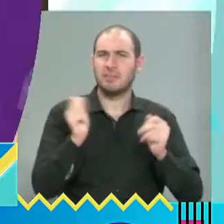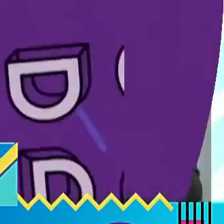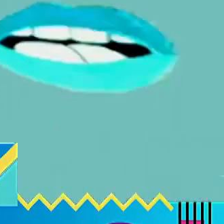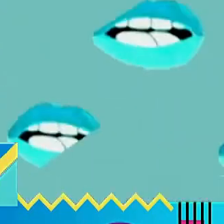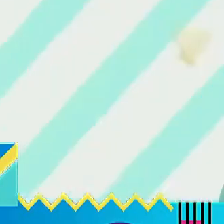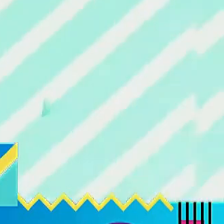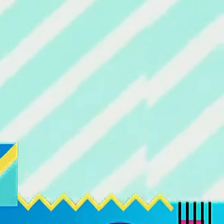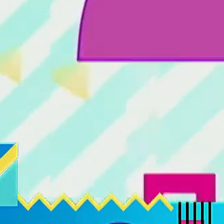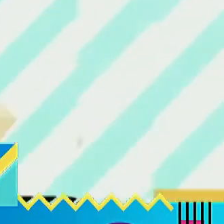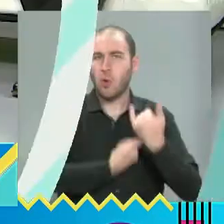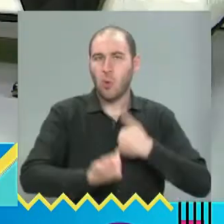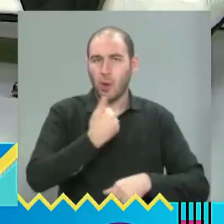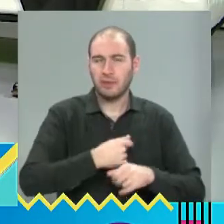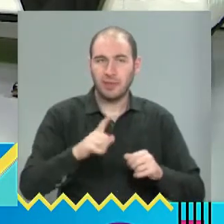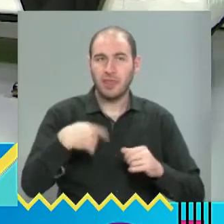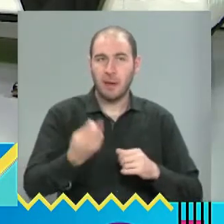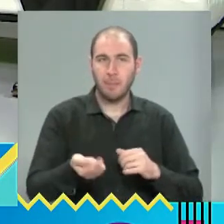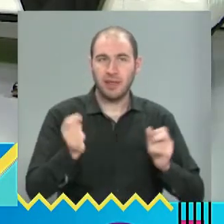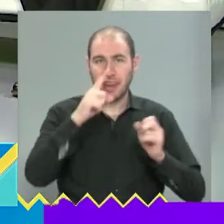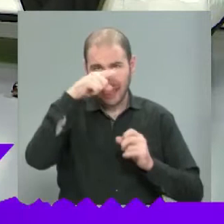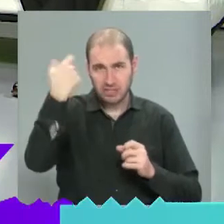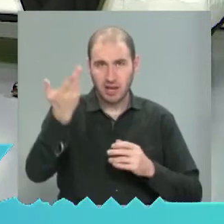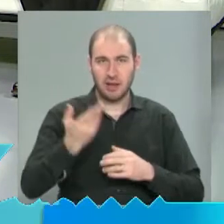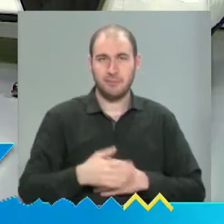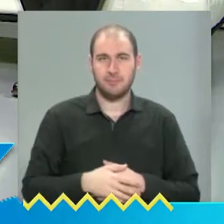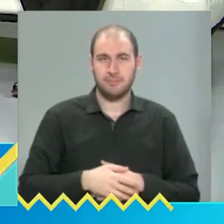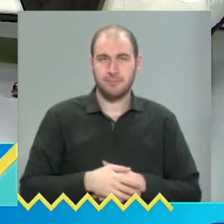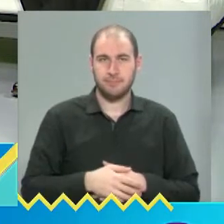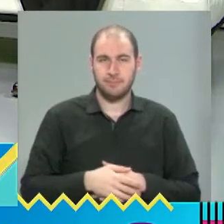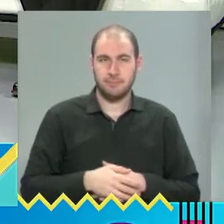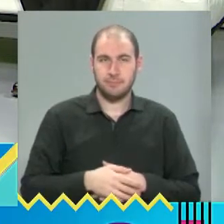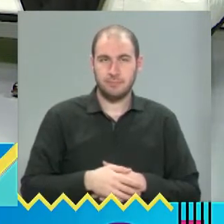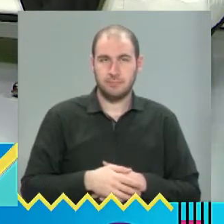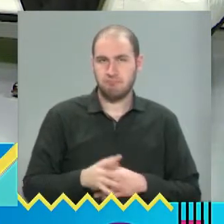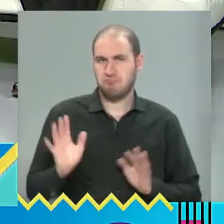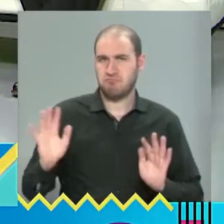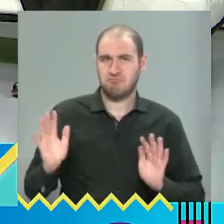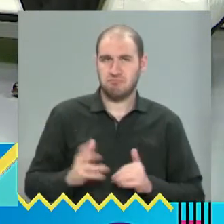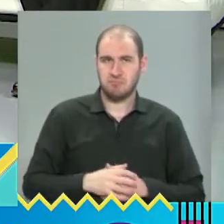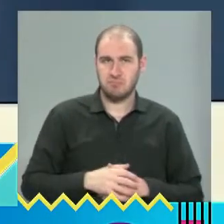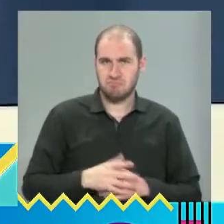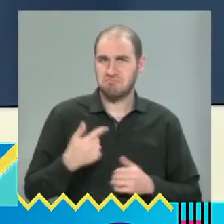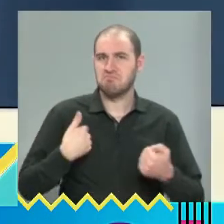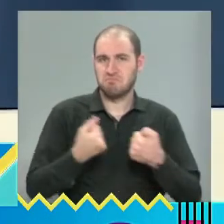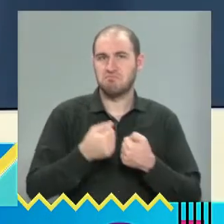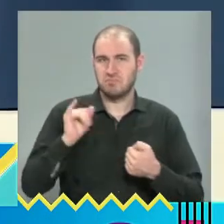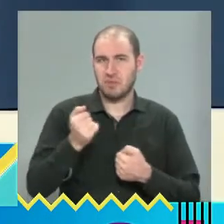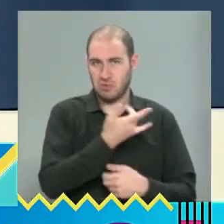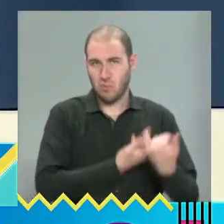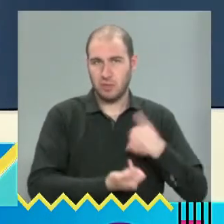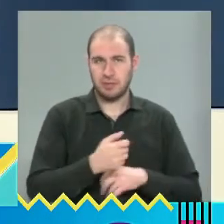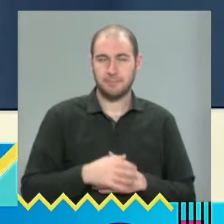que quieran comentar? Así ya nos vamos a la panorama internacional. No, estoy totalmente de acuerdo con lo que dice